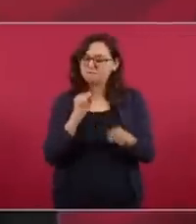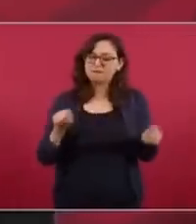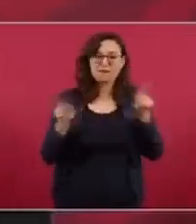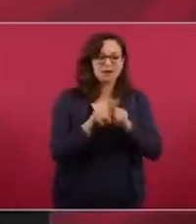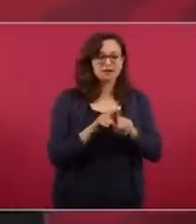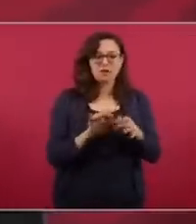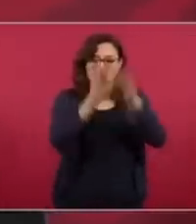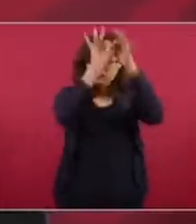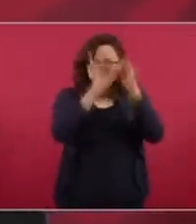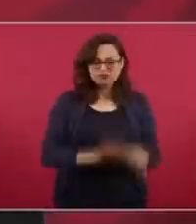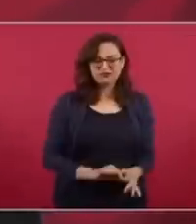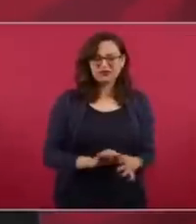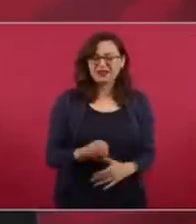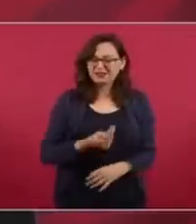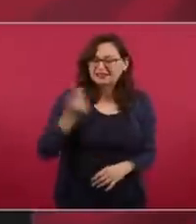pues un cambio